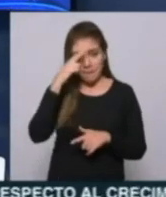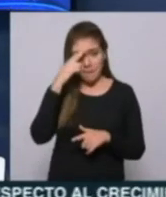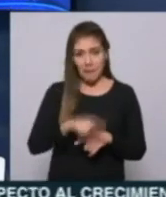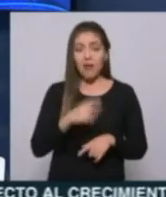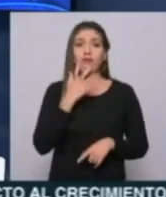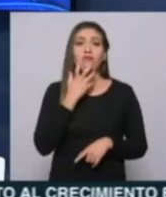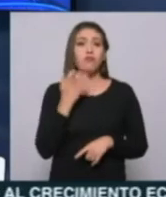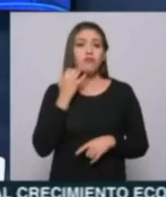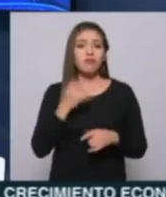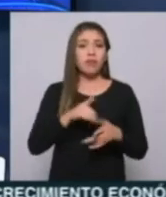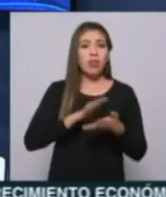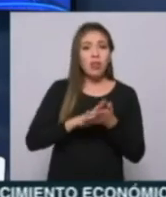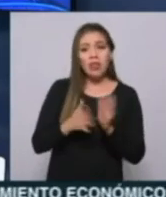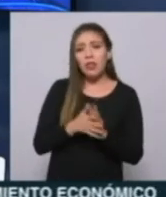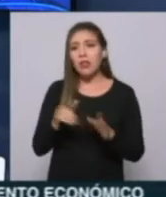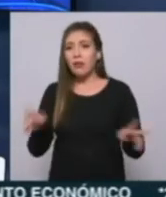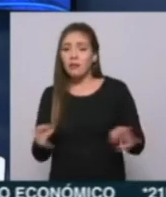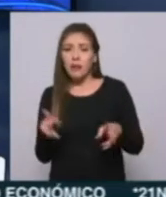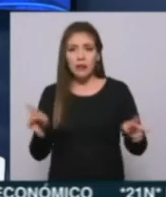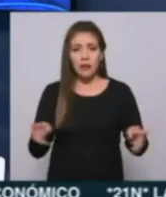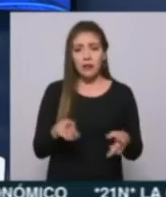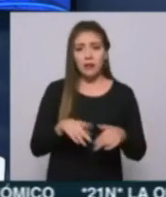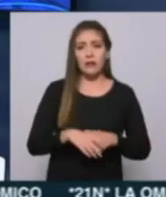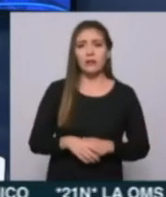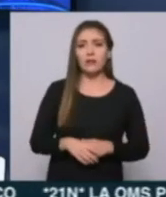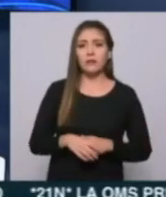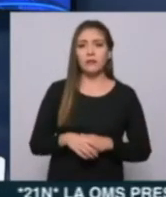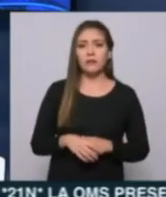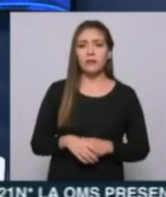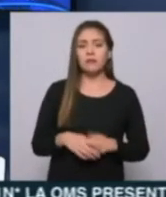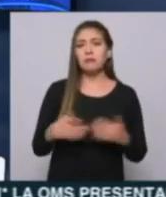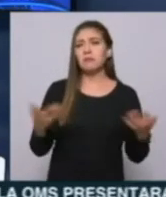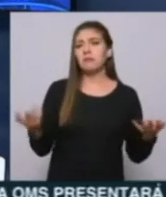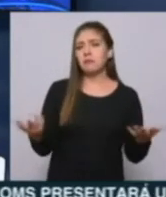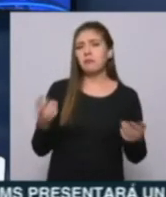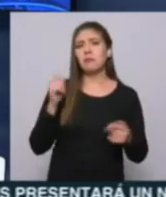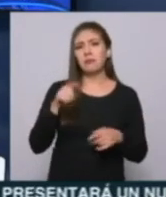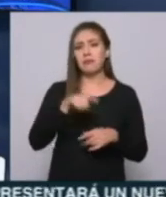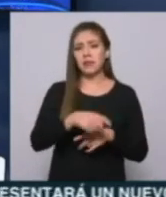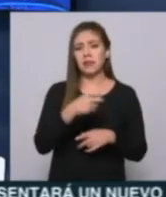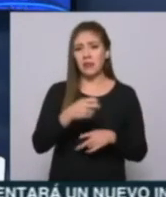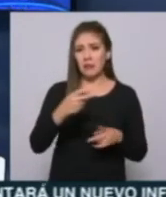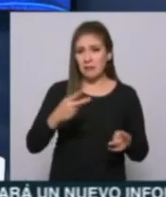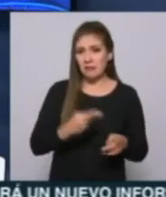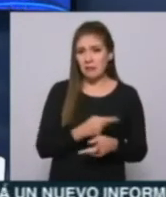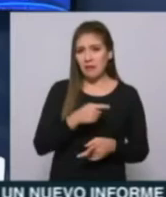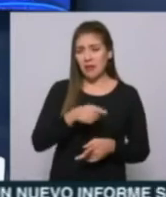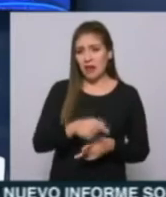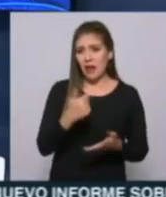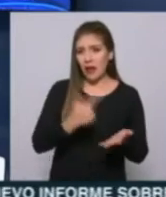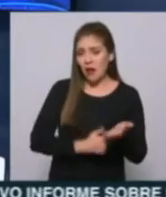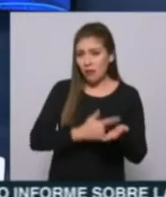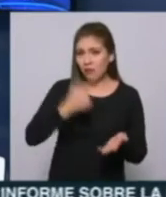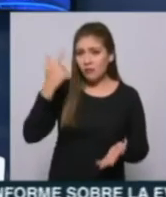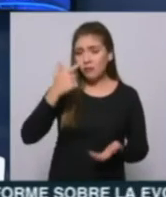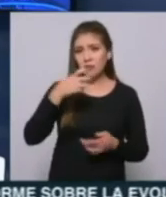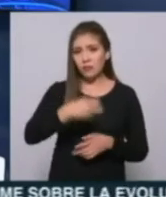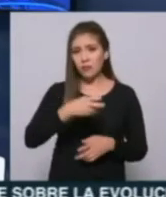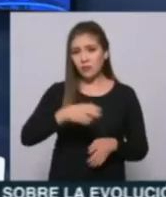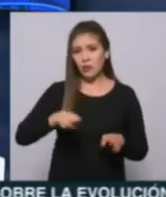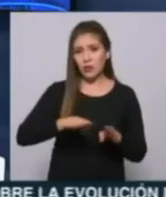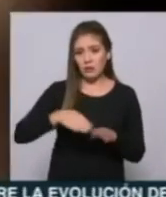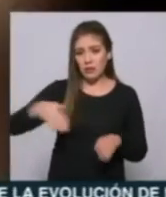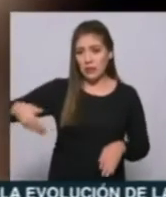Bueno, evidentemente si tenemos este incidente que es serio y bastante manifiesto,